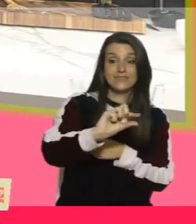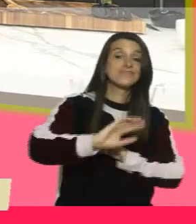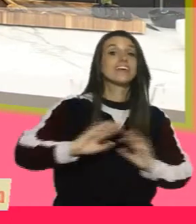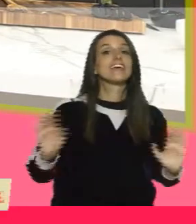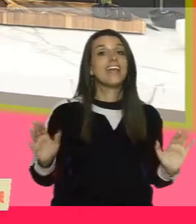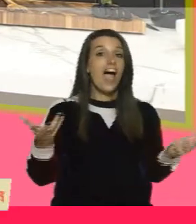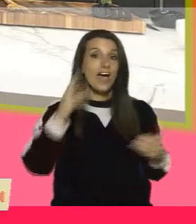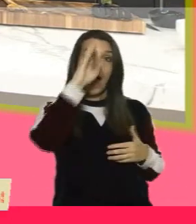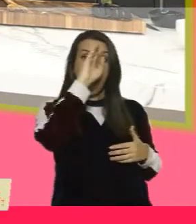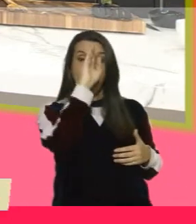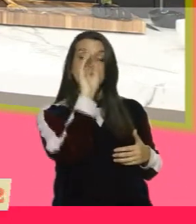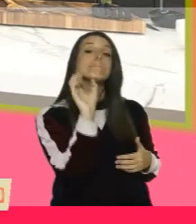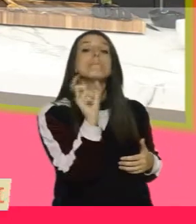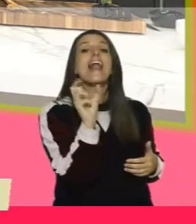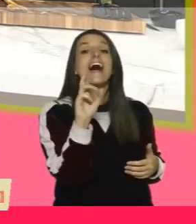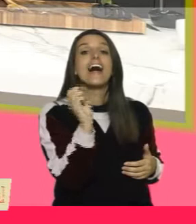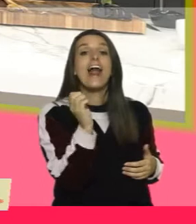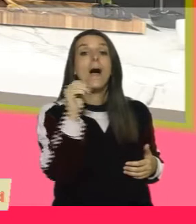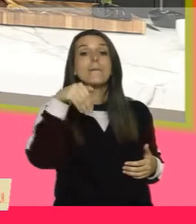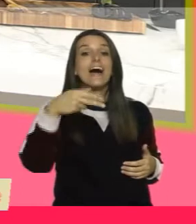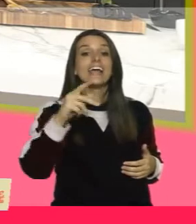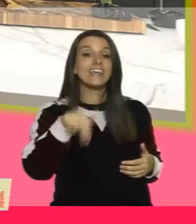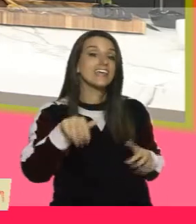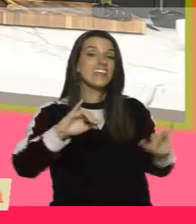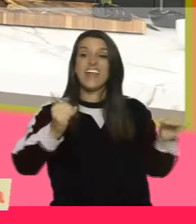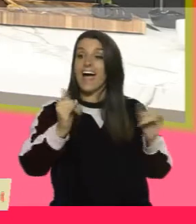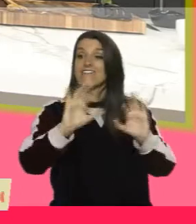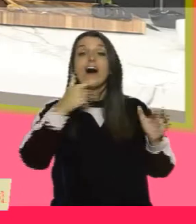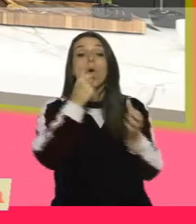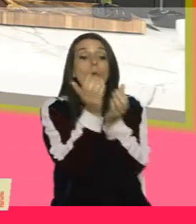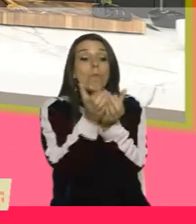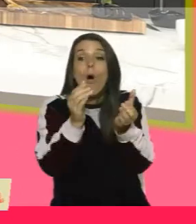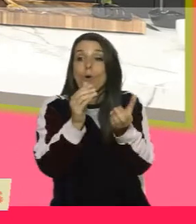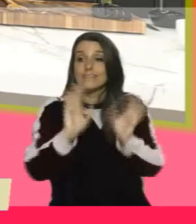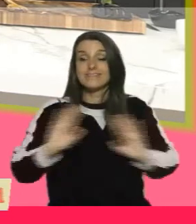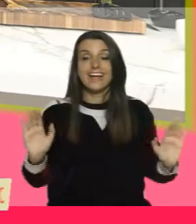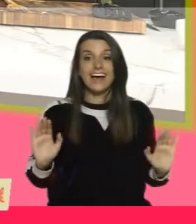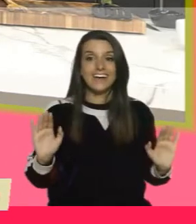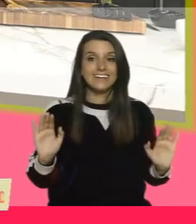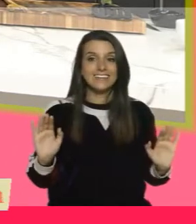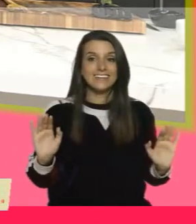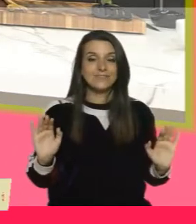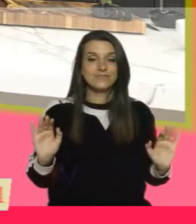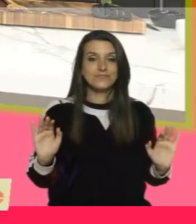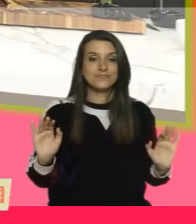ahí. Ahora que aprendí lo que es el ramequín. Y santo remedio por la duda, no pasa nada, no se te cae la botella. No.